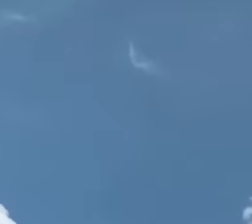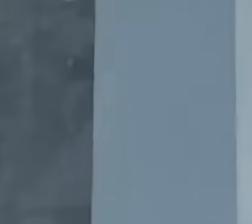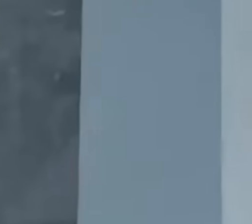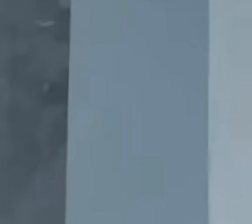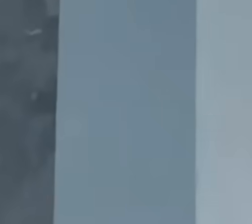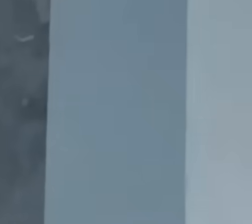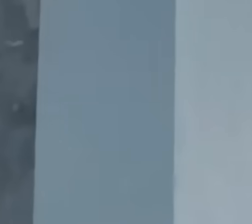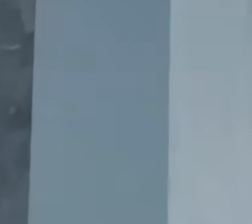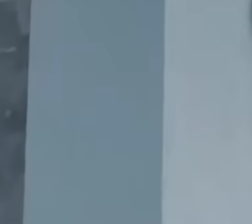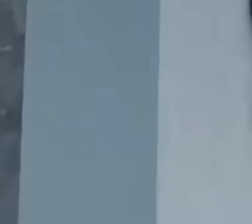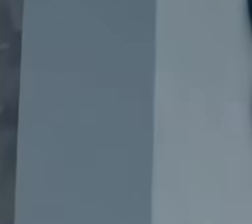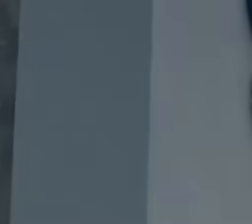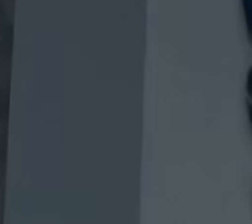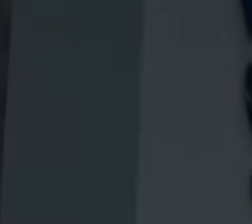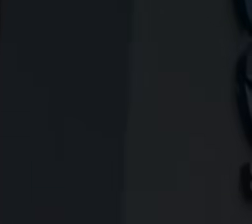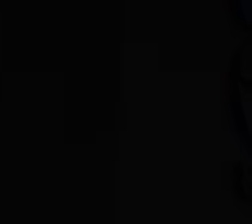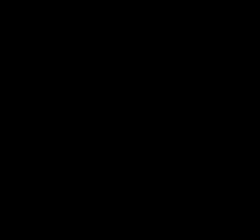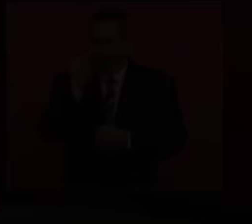¡Bravo!